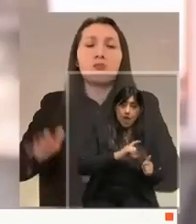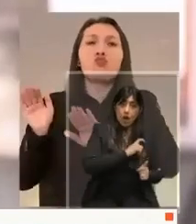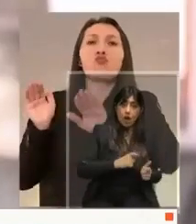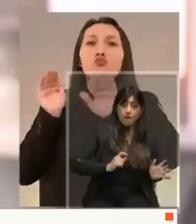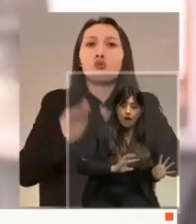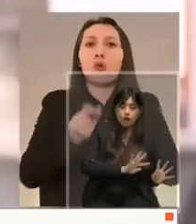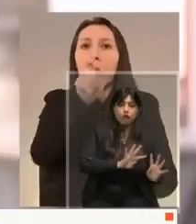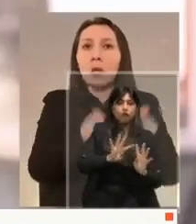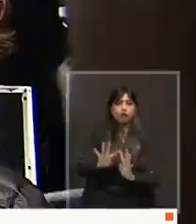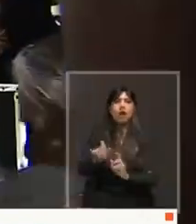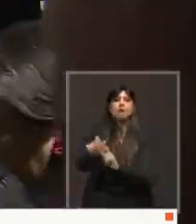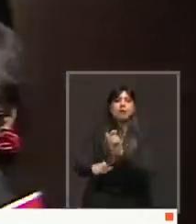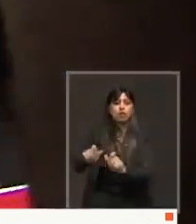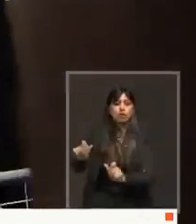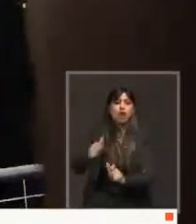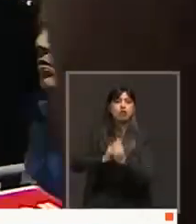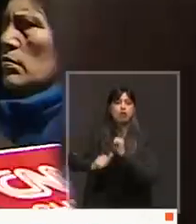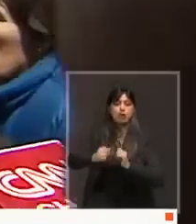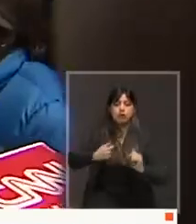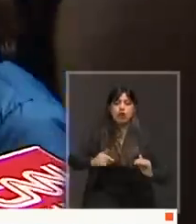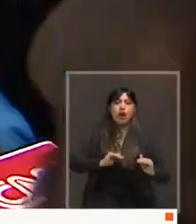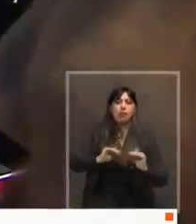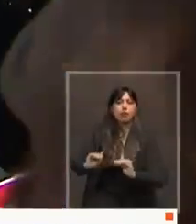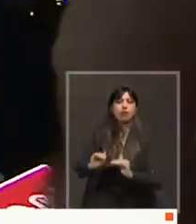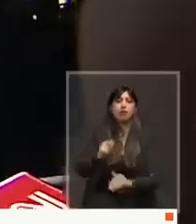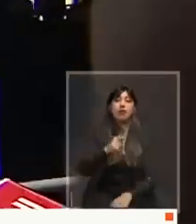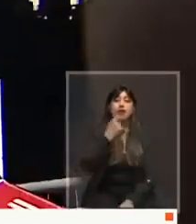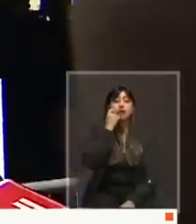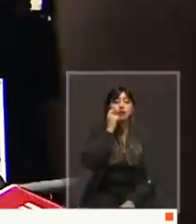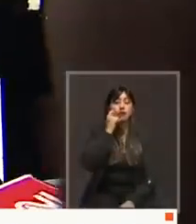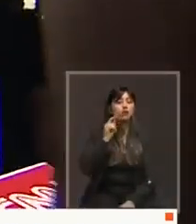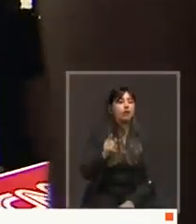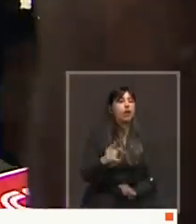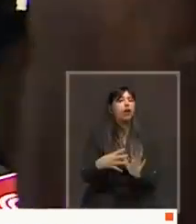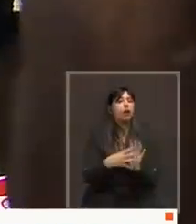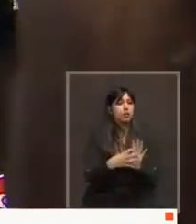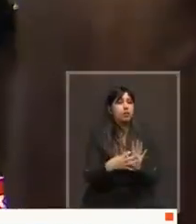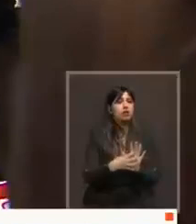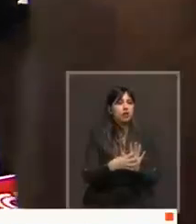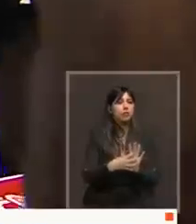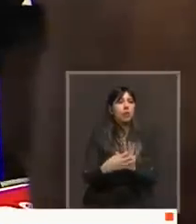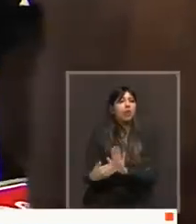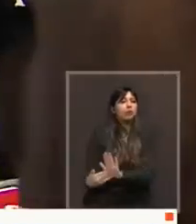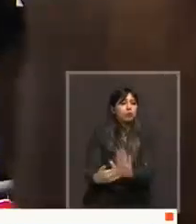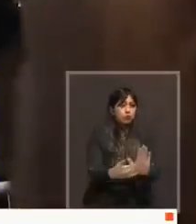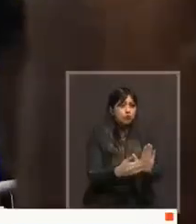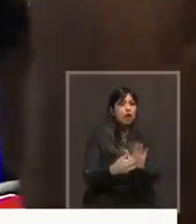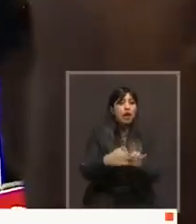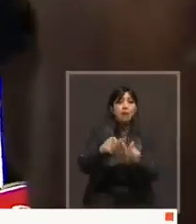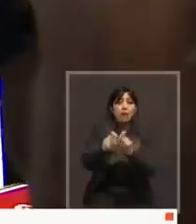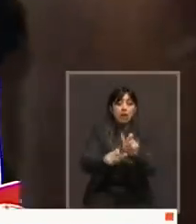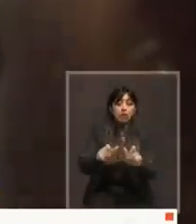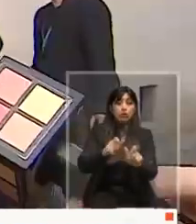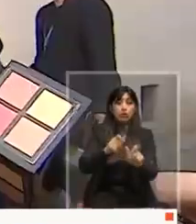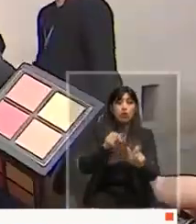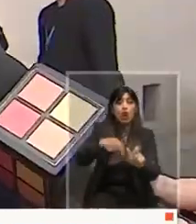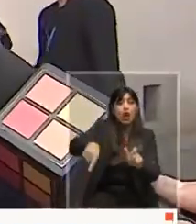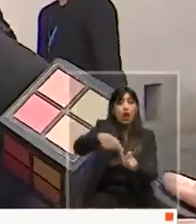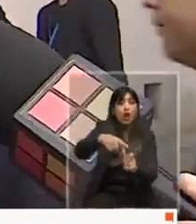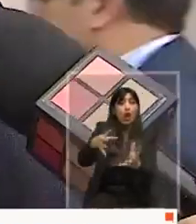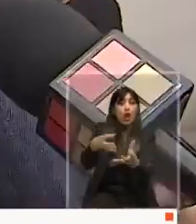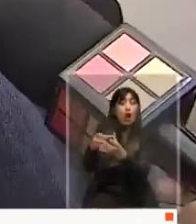lado de quienes sufrieron. Eso fue un gesto del presidente a organizaciones que fueron mucho tiempo olvidadas.